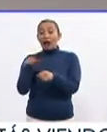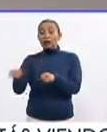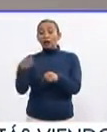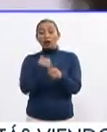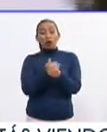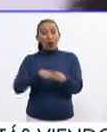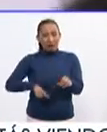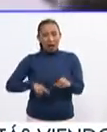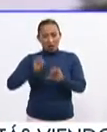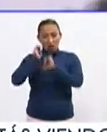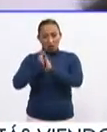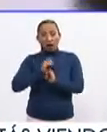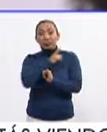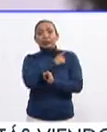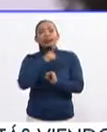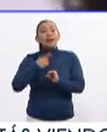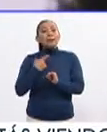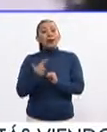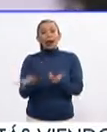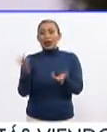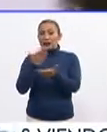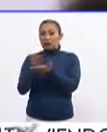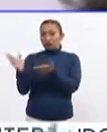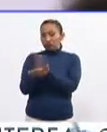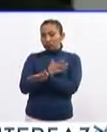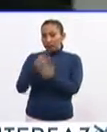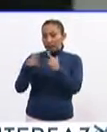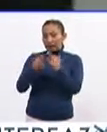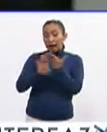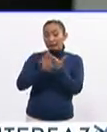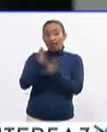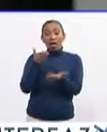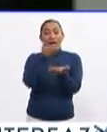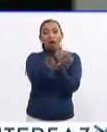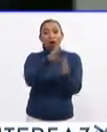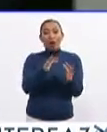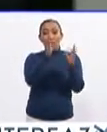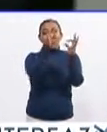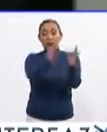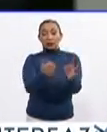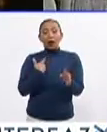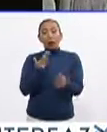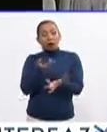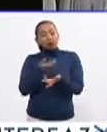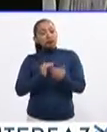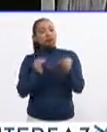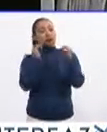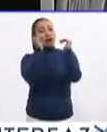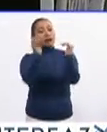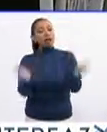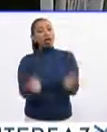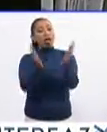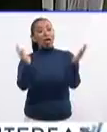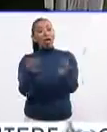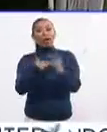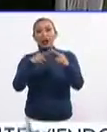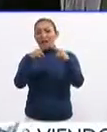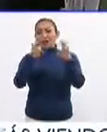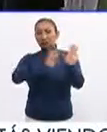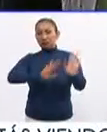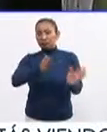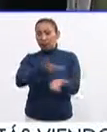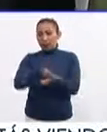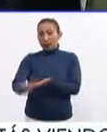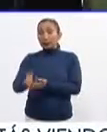que imparta el Estado debía ser laica, buscando evitar que la educación oficial privilegiara o promoviera profesar una